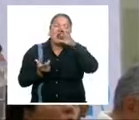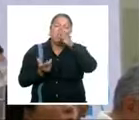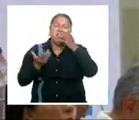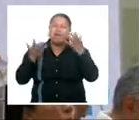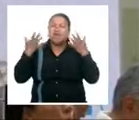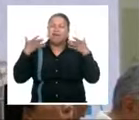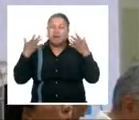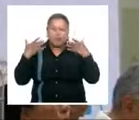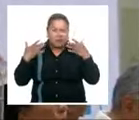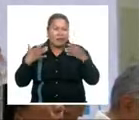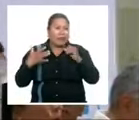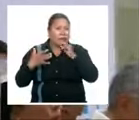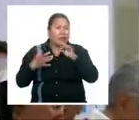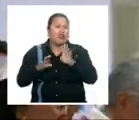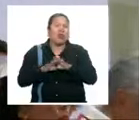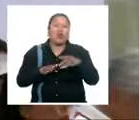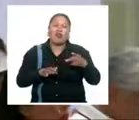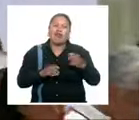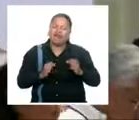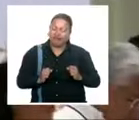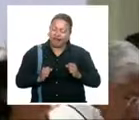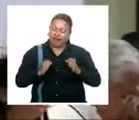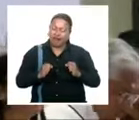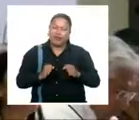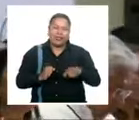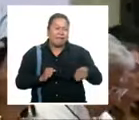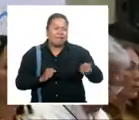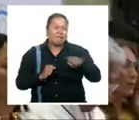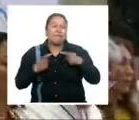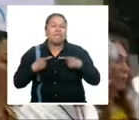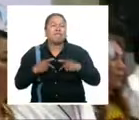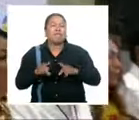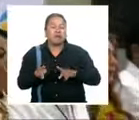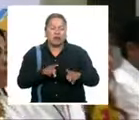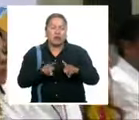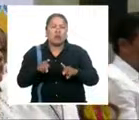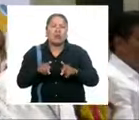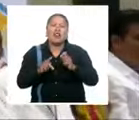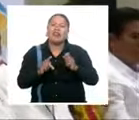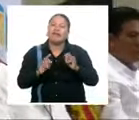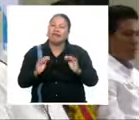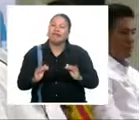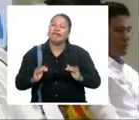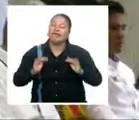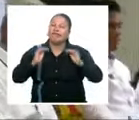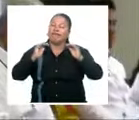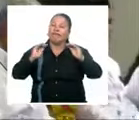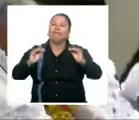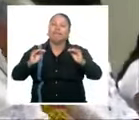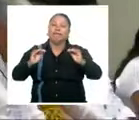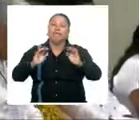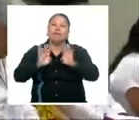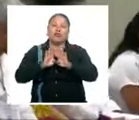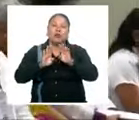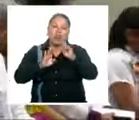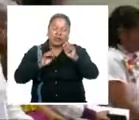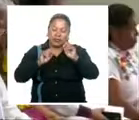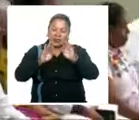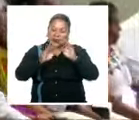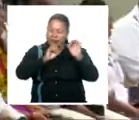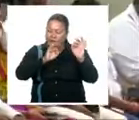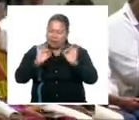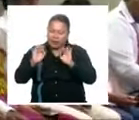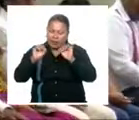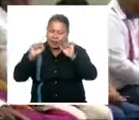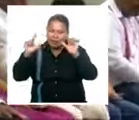y fortaleza de su pueblo, nos pone a la vanguardia en el despertar del sur de México.